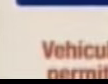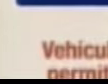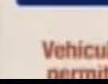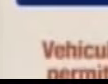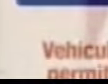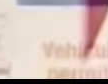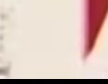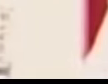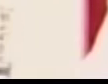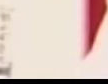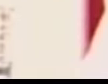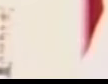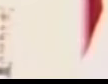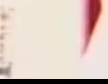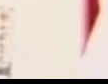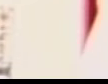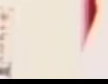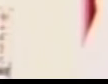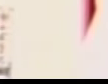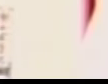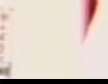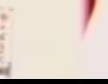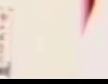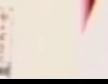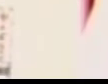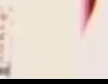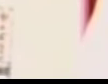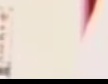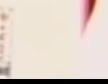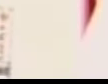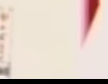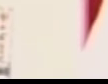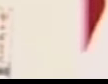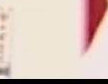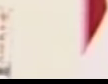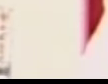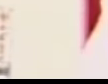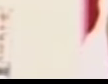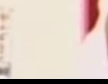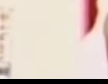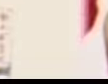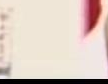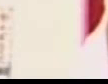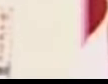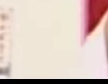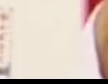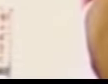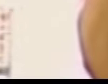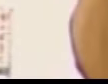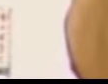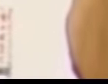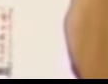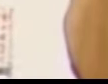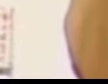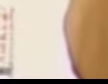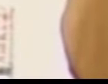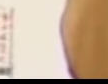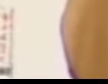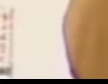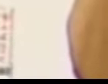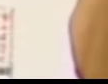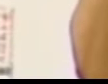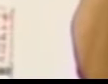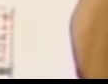como llevamos los economistas. Efectos positivos, externalidades positivas, como consecuencia del uso de carros eléctricos.